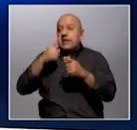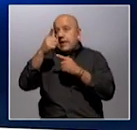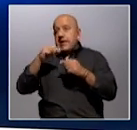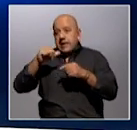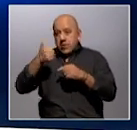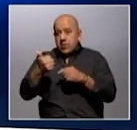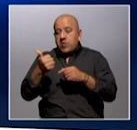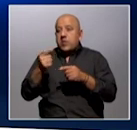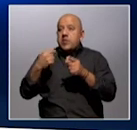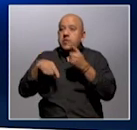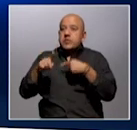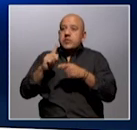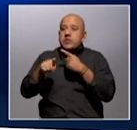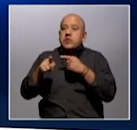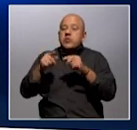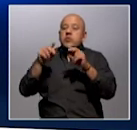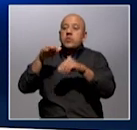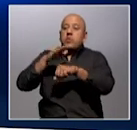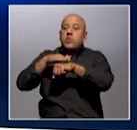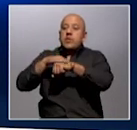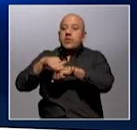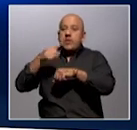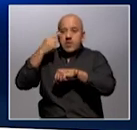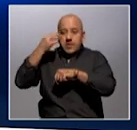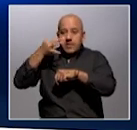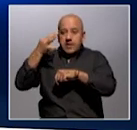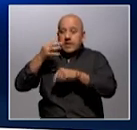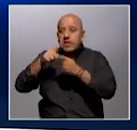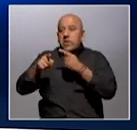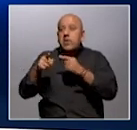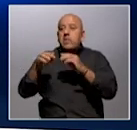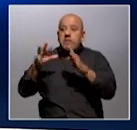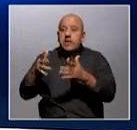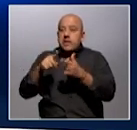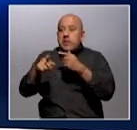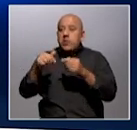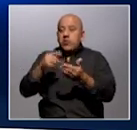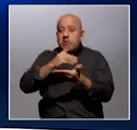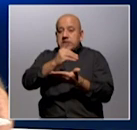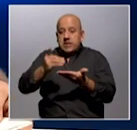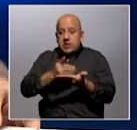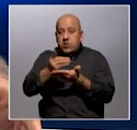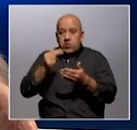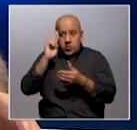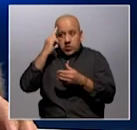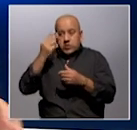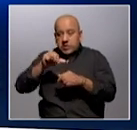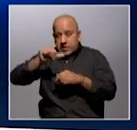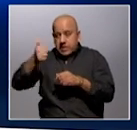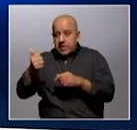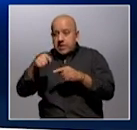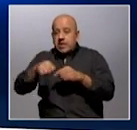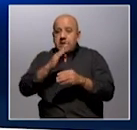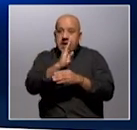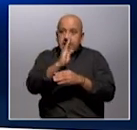lo cual fue en su momento un realmente un impacto muy grande para que un diseñador uruguayo de ganar a eso el